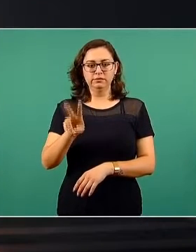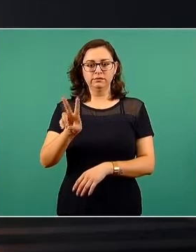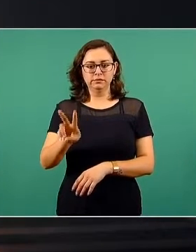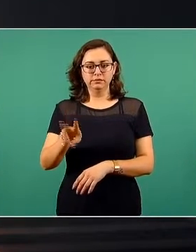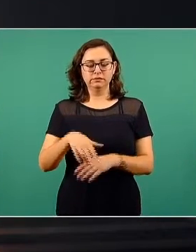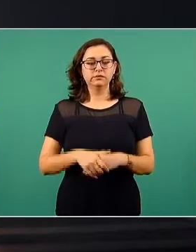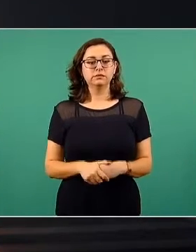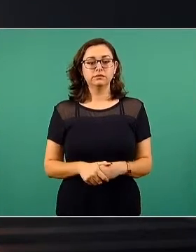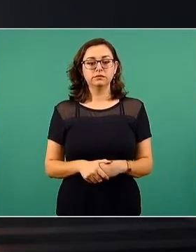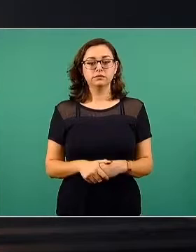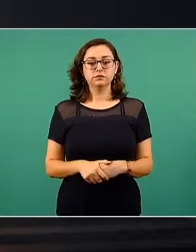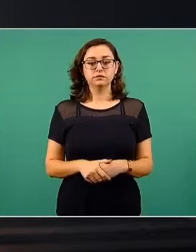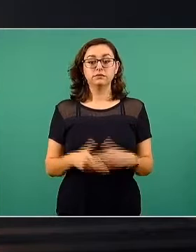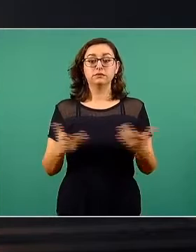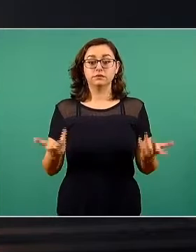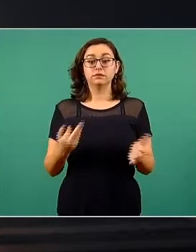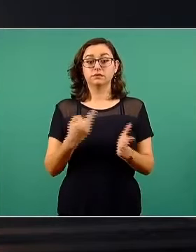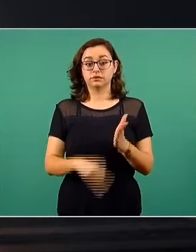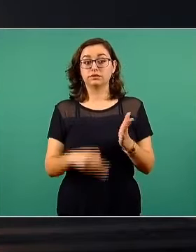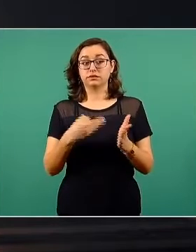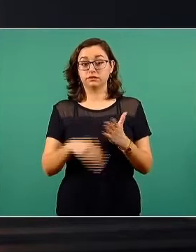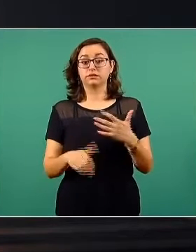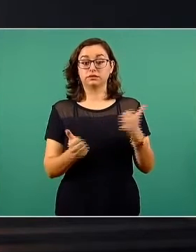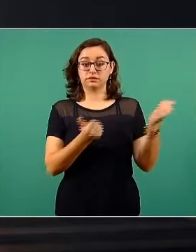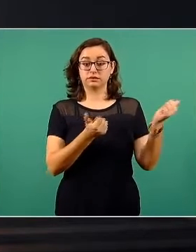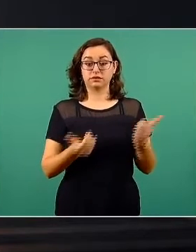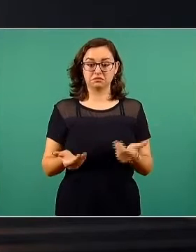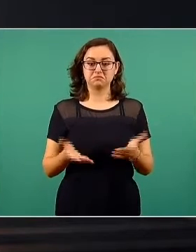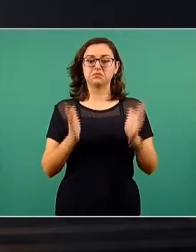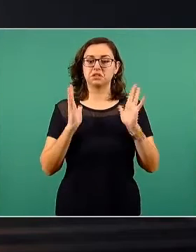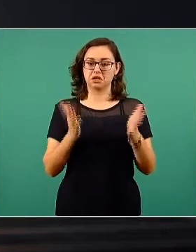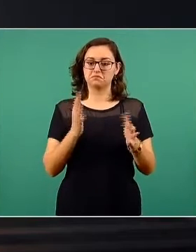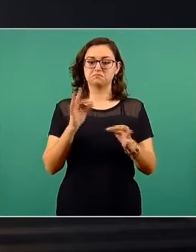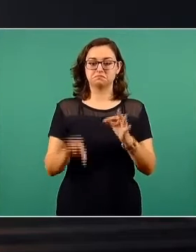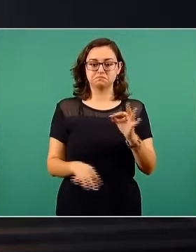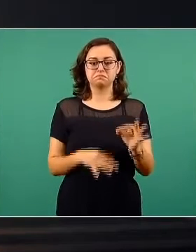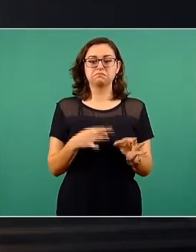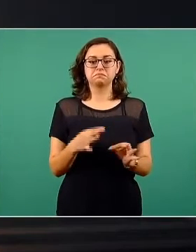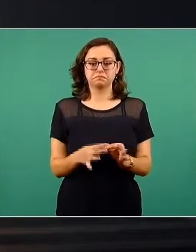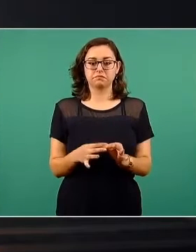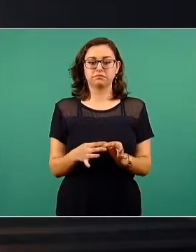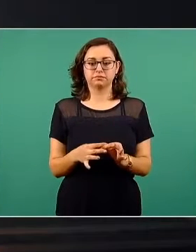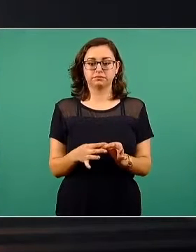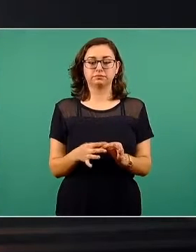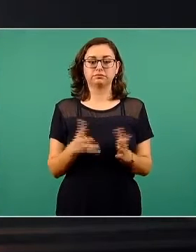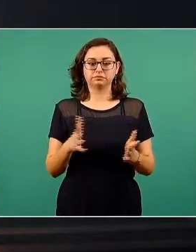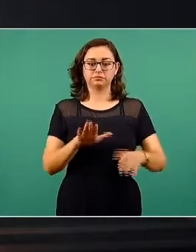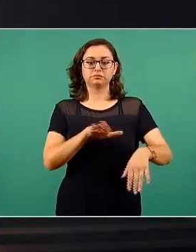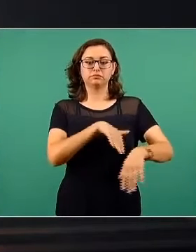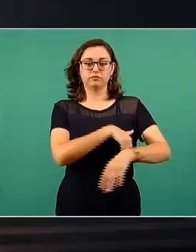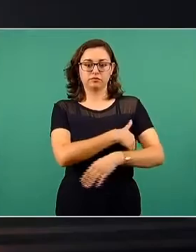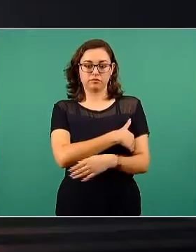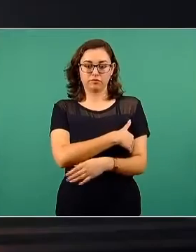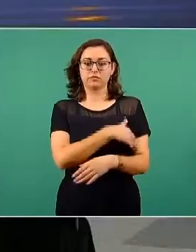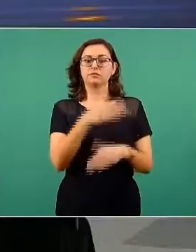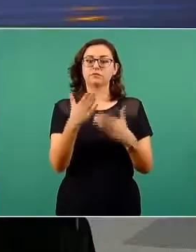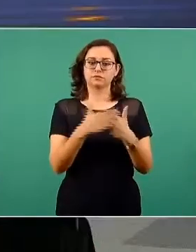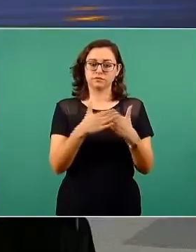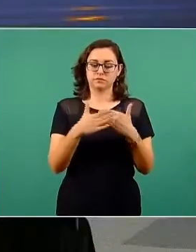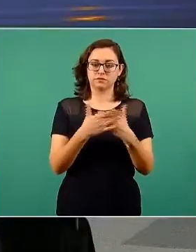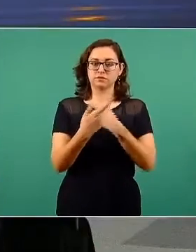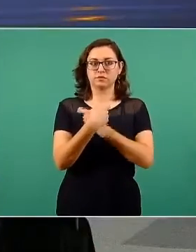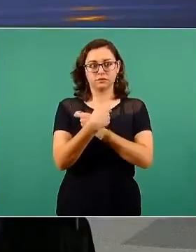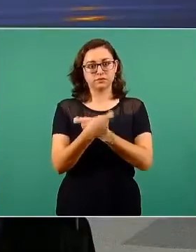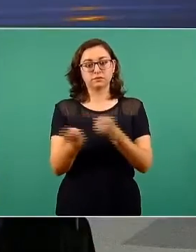luego pendientes y que fueron ya recibidas, están almacenadas para su uso próximamente. La